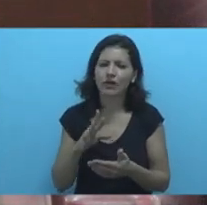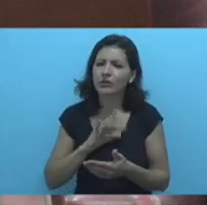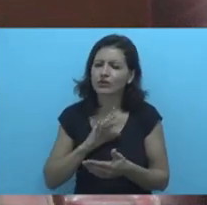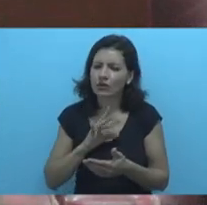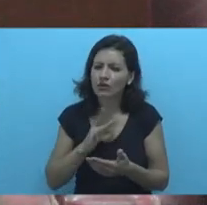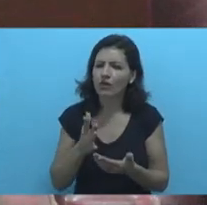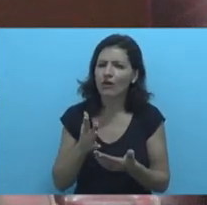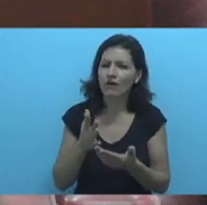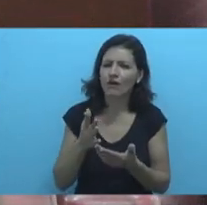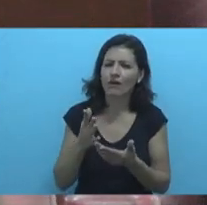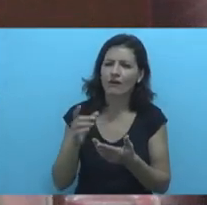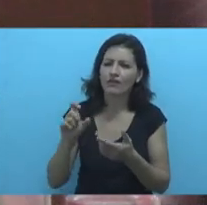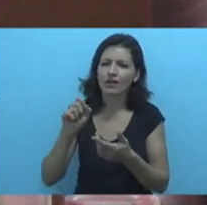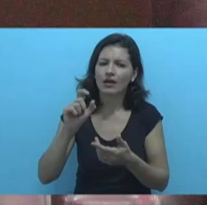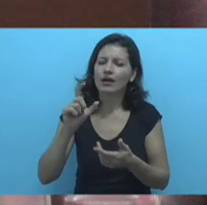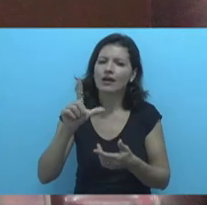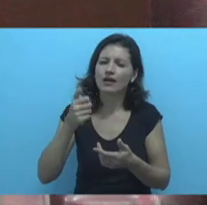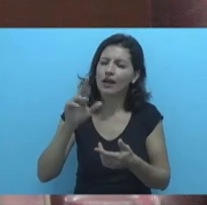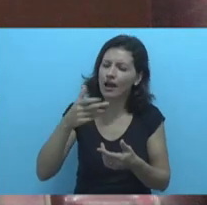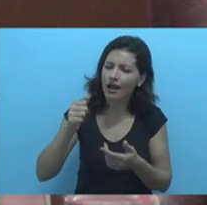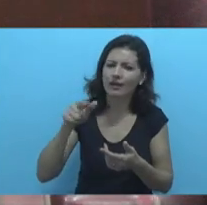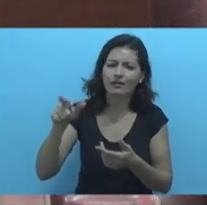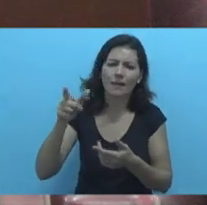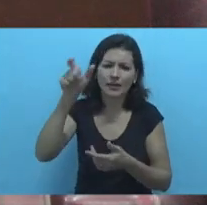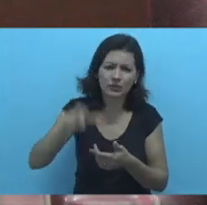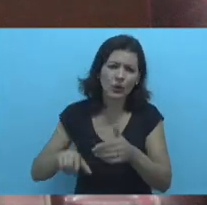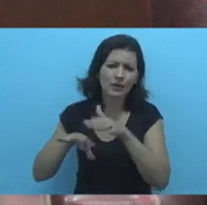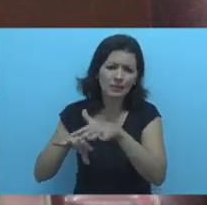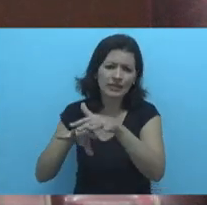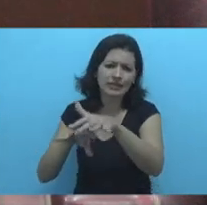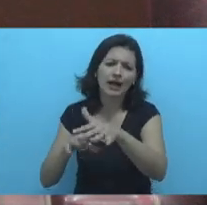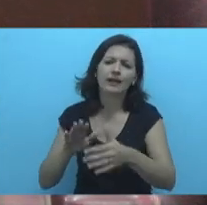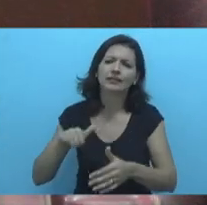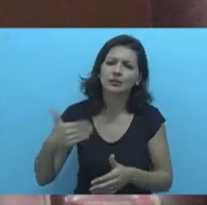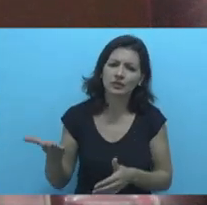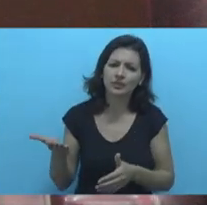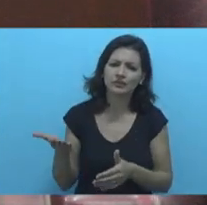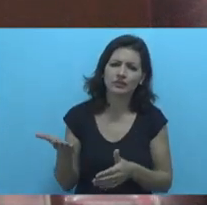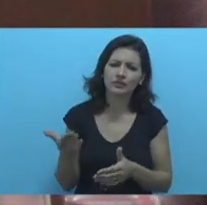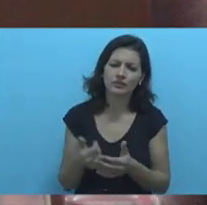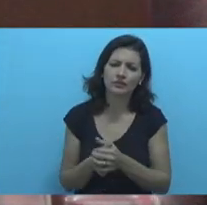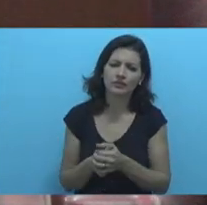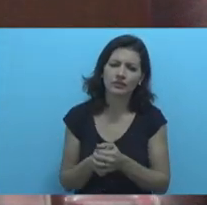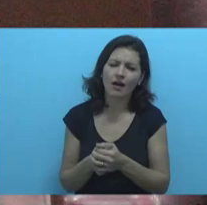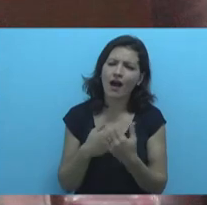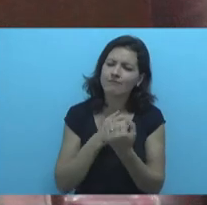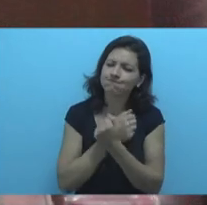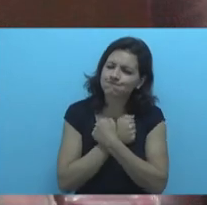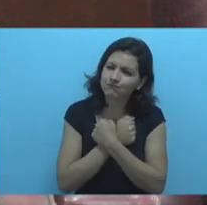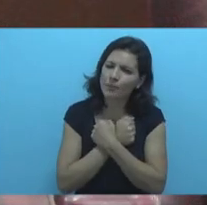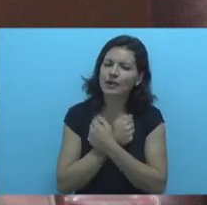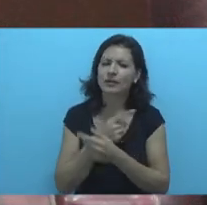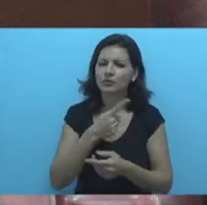de un militante. Todos la sufrimos, la vivimos. Y por eso te acompañamos fuertemente